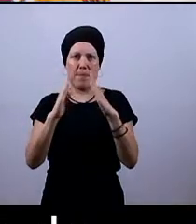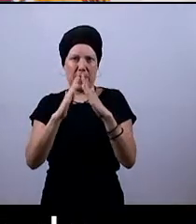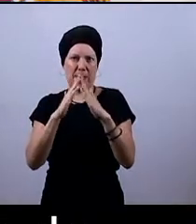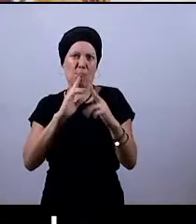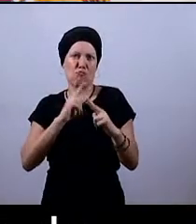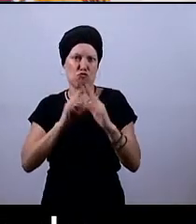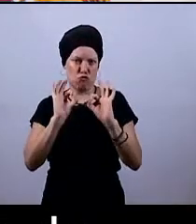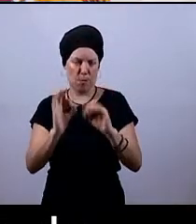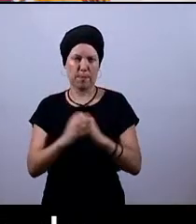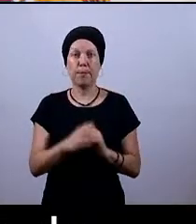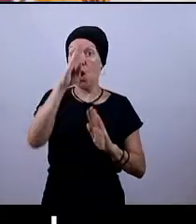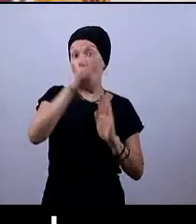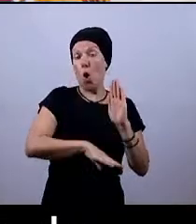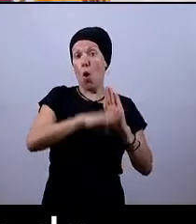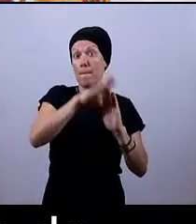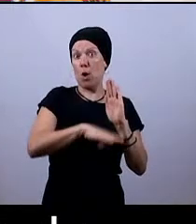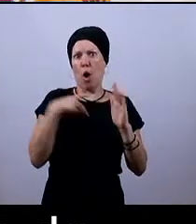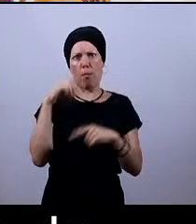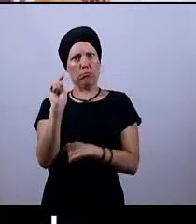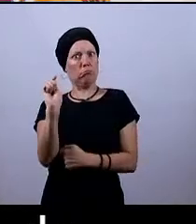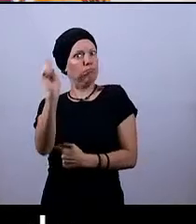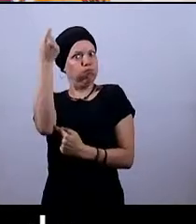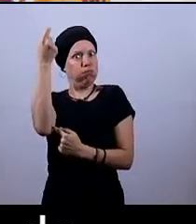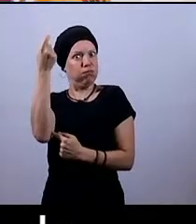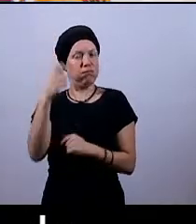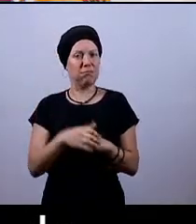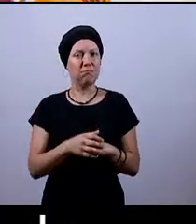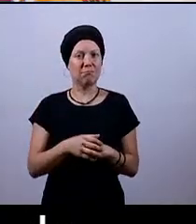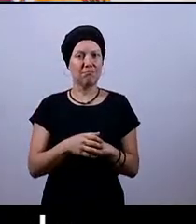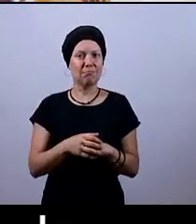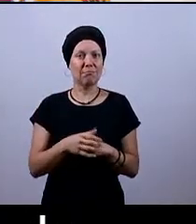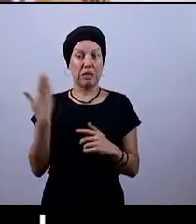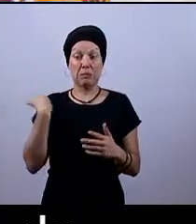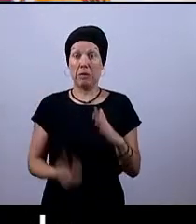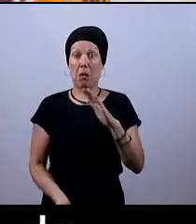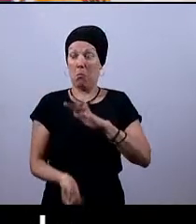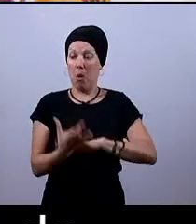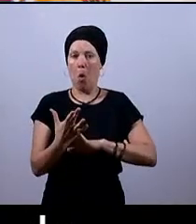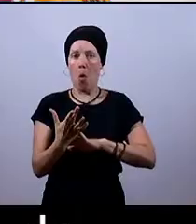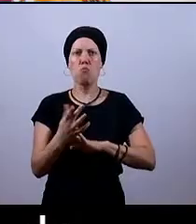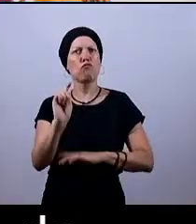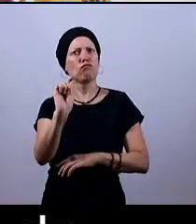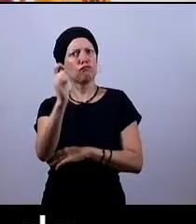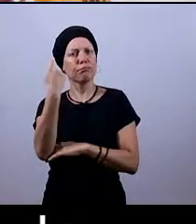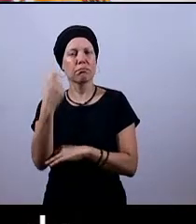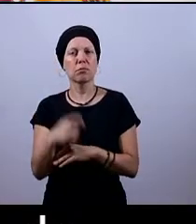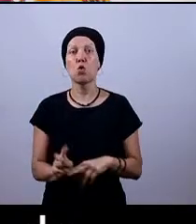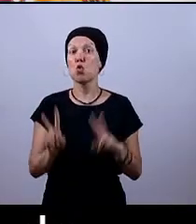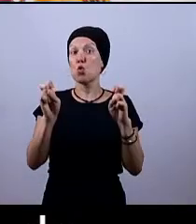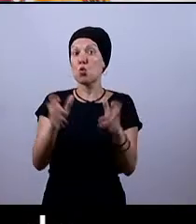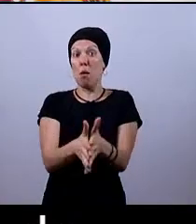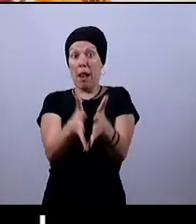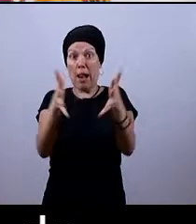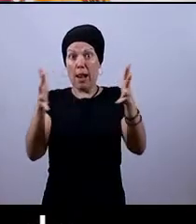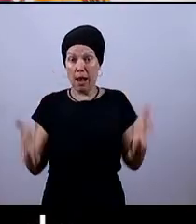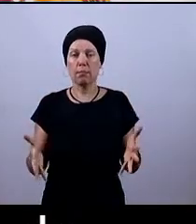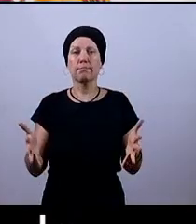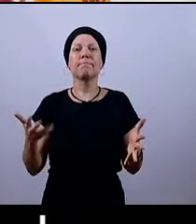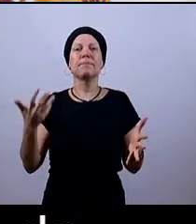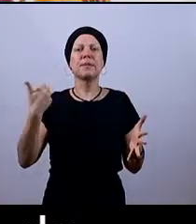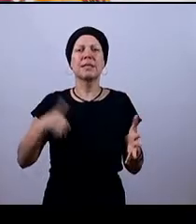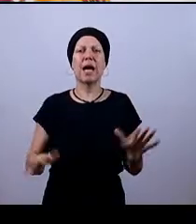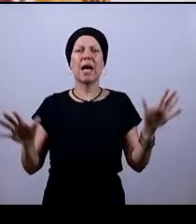un programa que ha tenido mucho éxito desde su implantación y con esta nueva ampliación ya